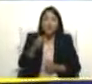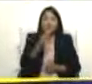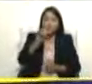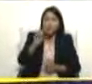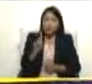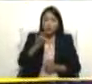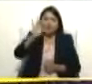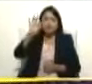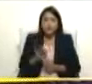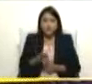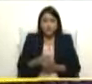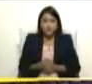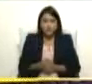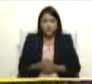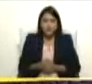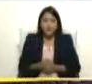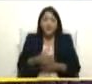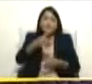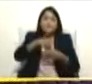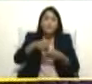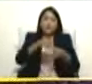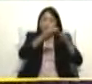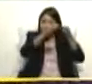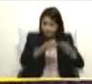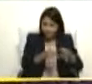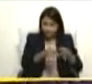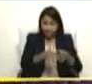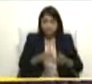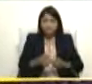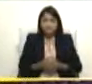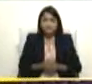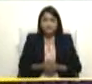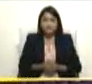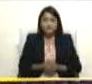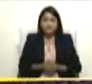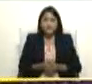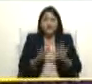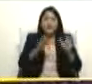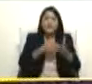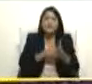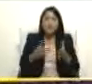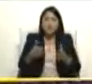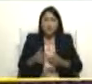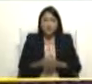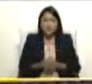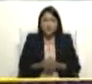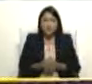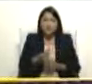2,1%. Votos válidos de esa pregunta número 1,